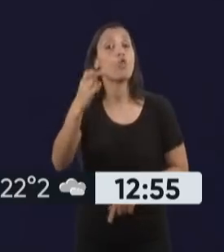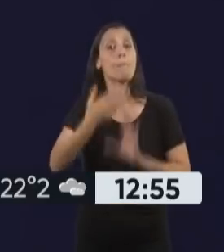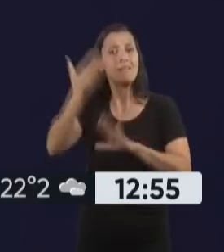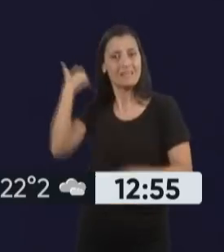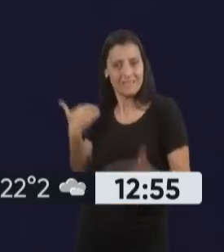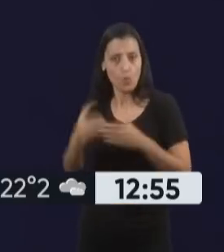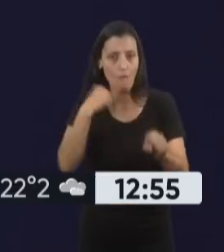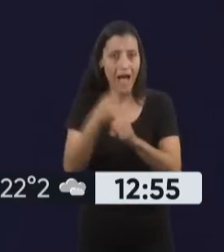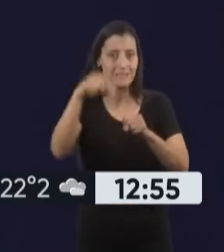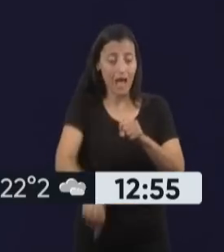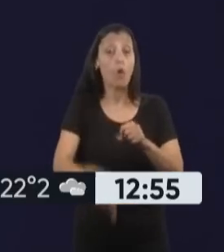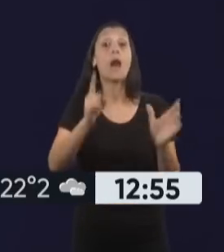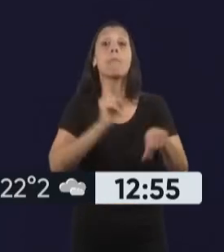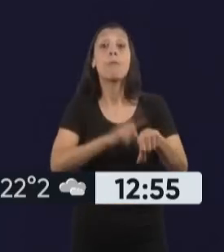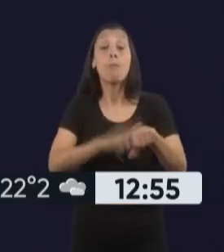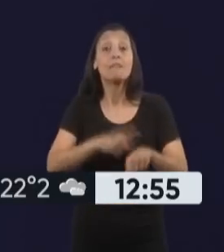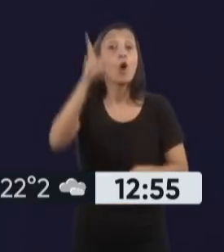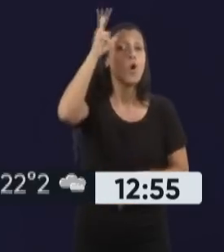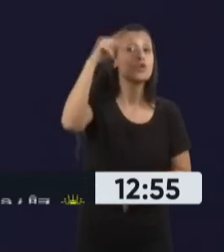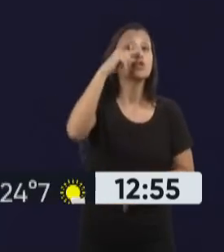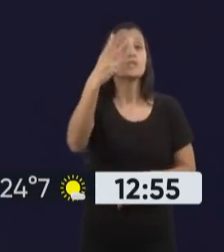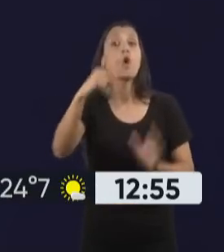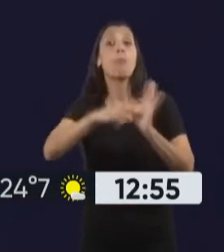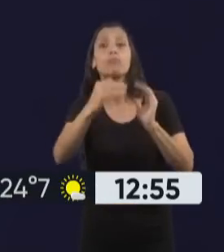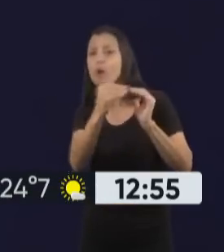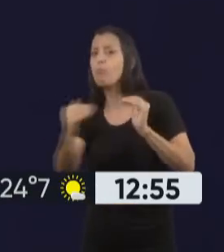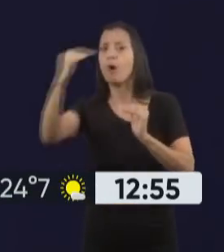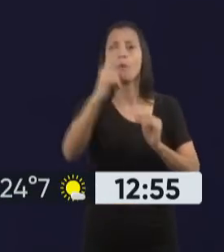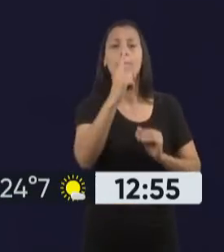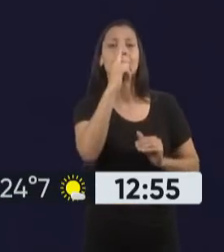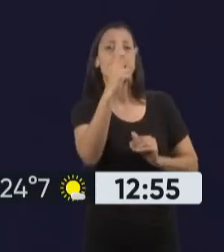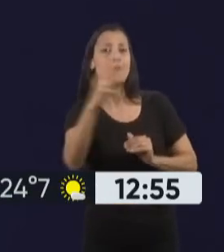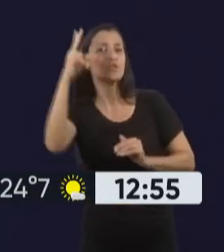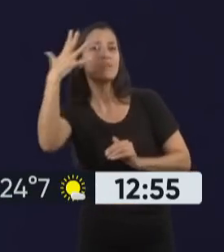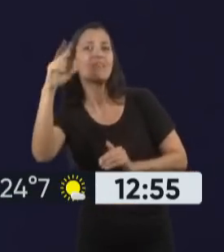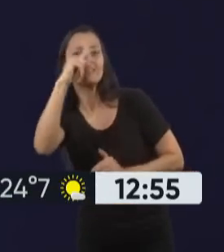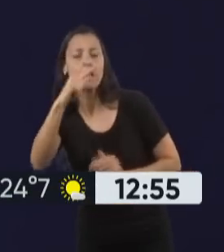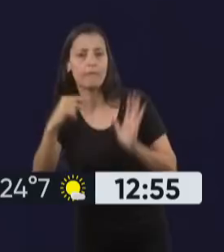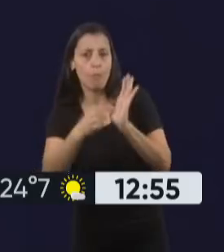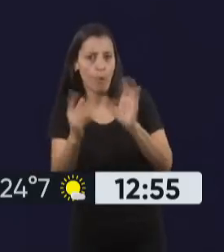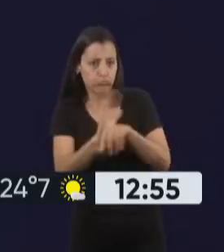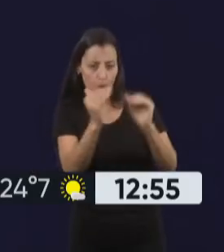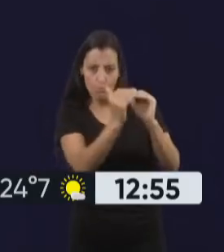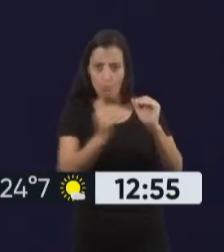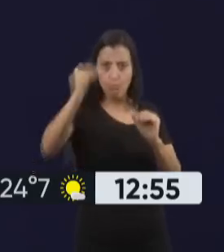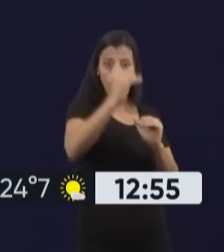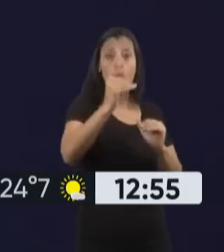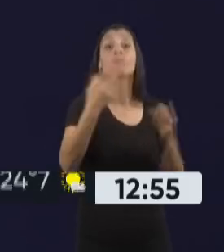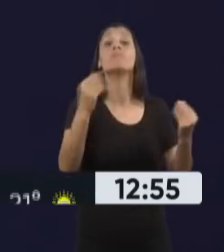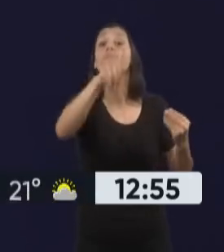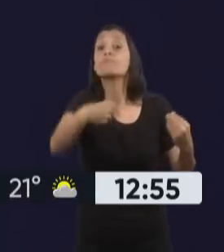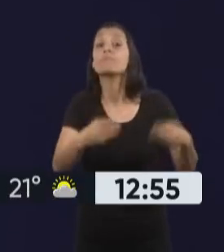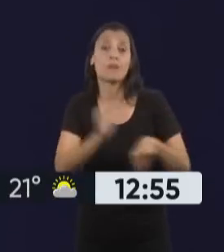cuando el riesgo país se disparó desde los 872 puntos a los 1.957 puntos, luego del